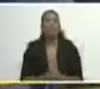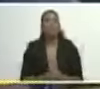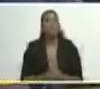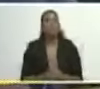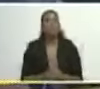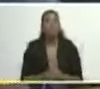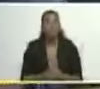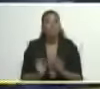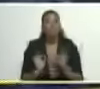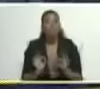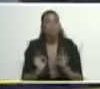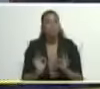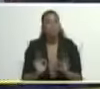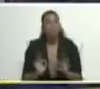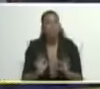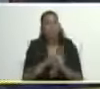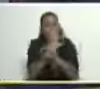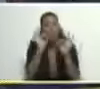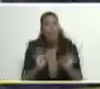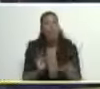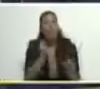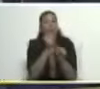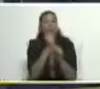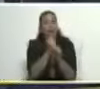Asimismo, siguiendo